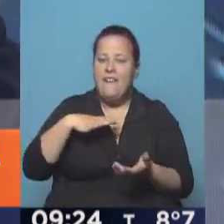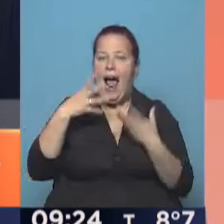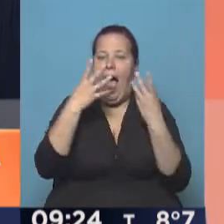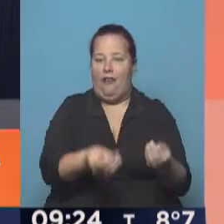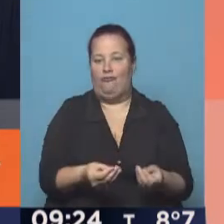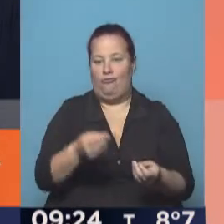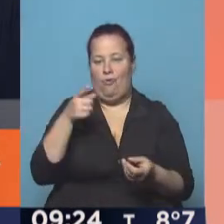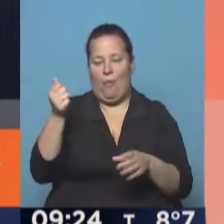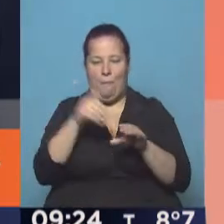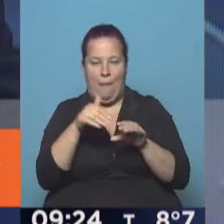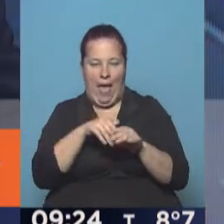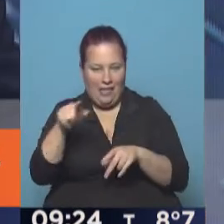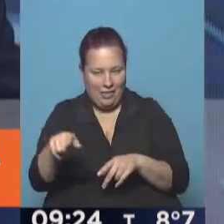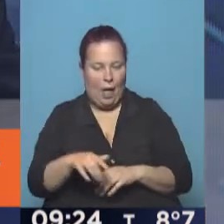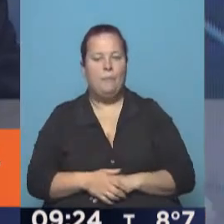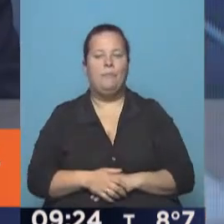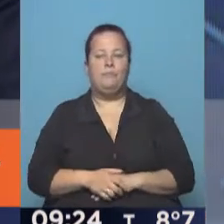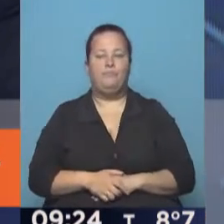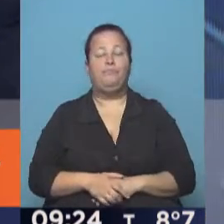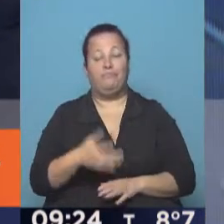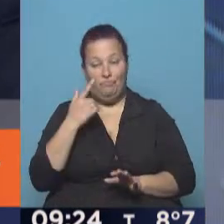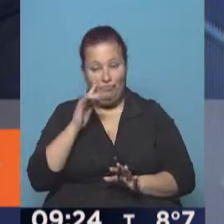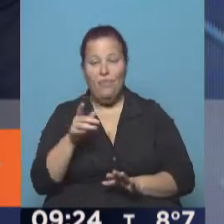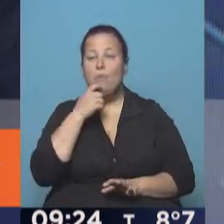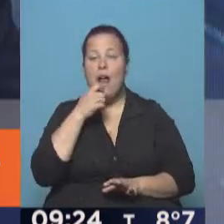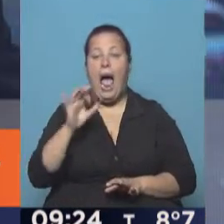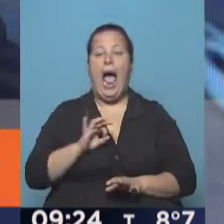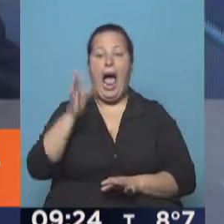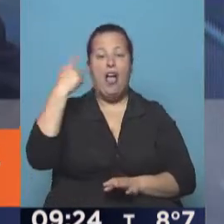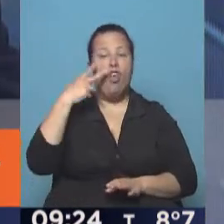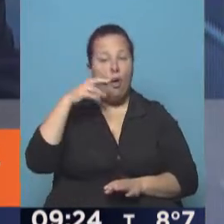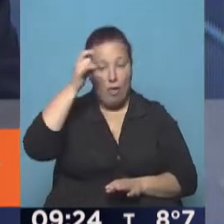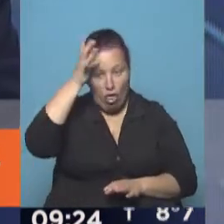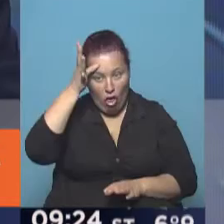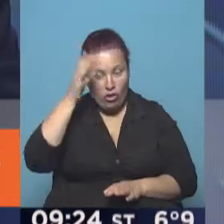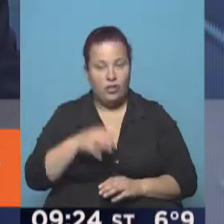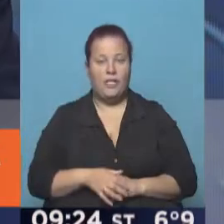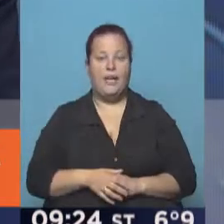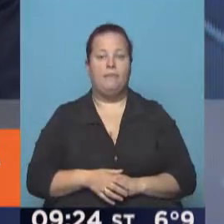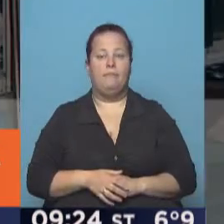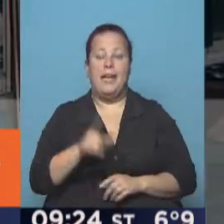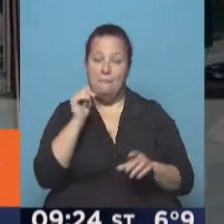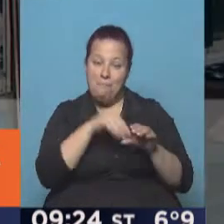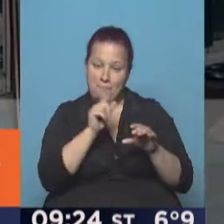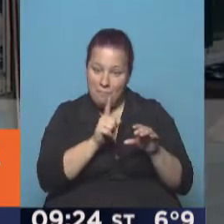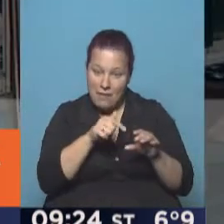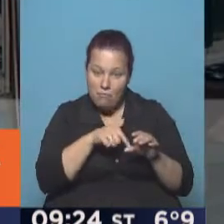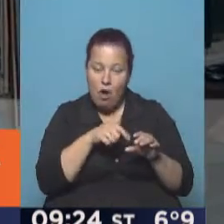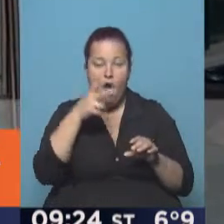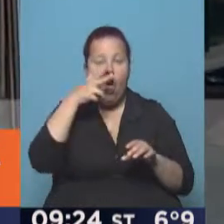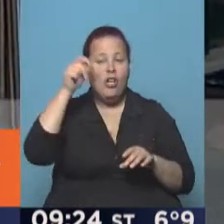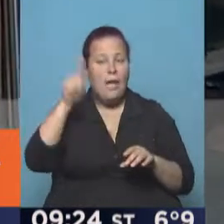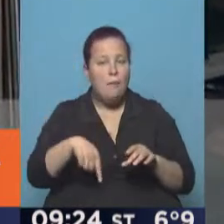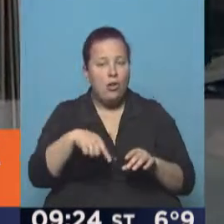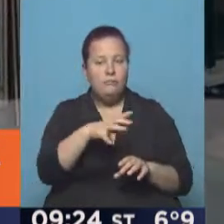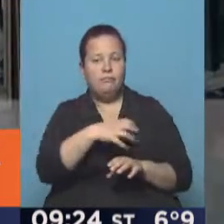auxilio de este fondo solidario. Fíjense que, por ejemplo, en el año 2012, de ese fondo, el